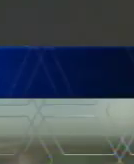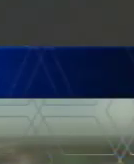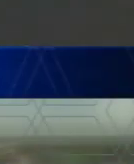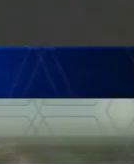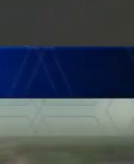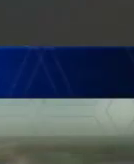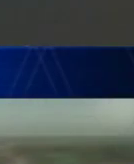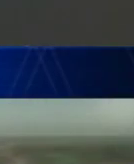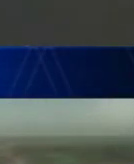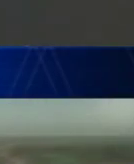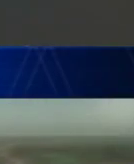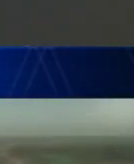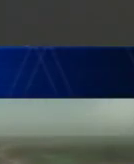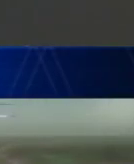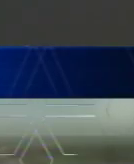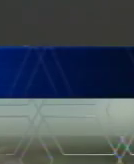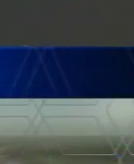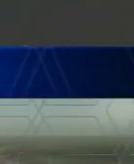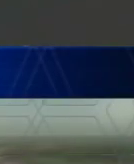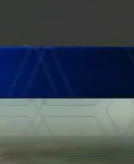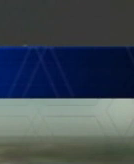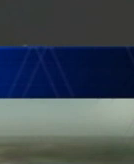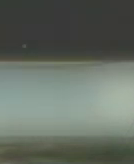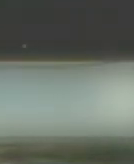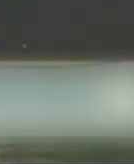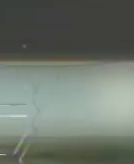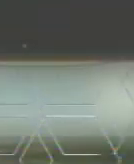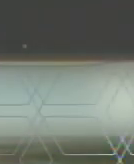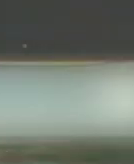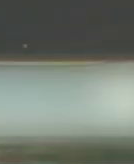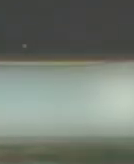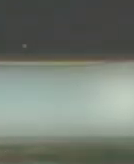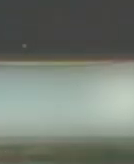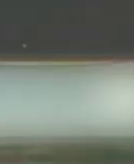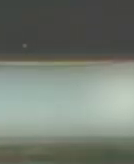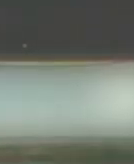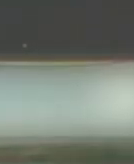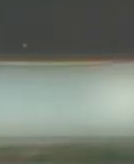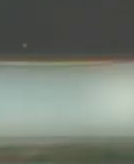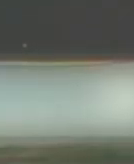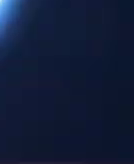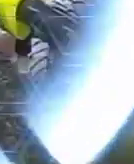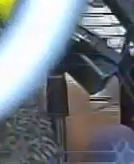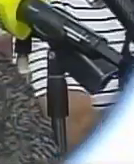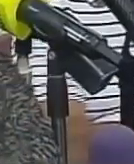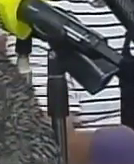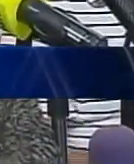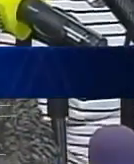En órbita, China lanza al espacio satélite venezolano Antonio José de Sucre.